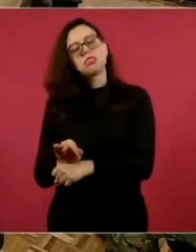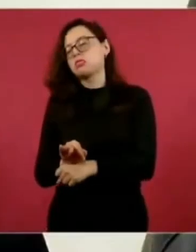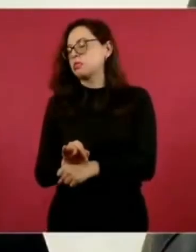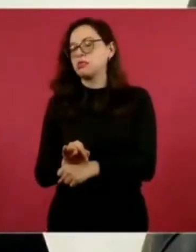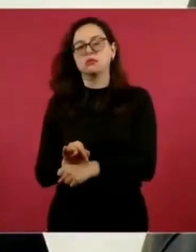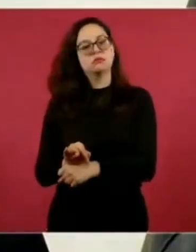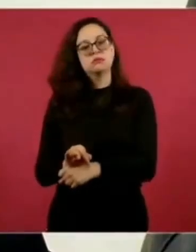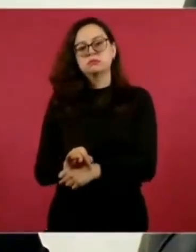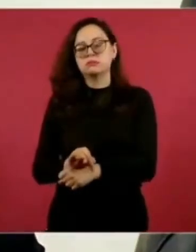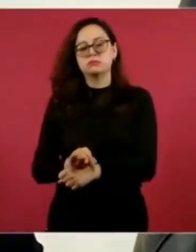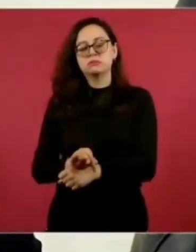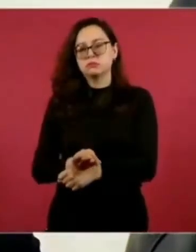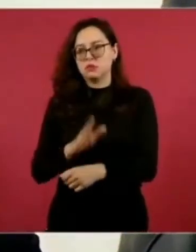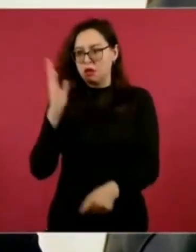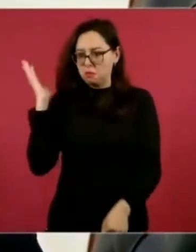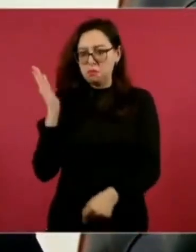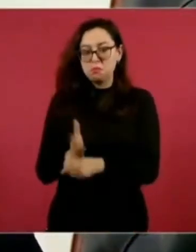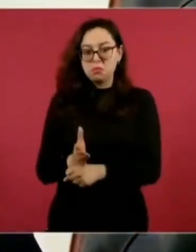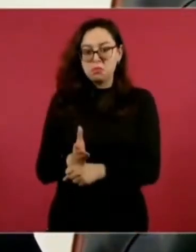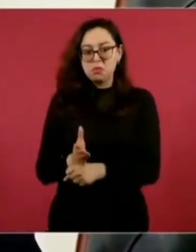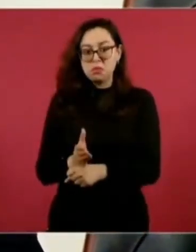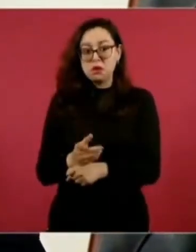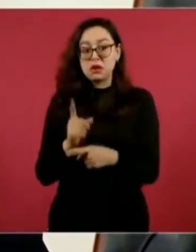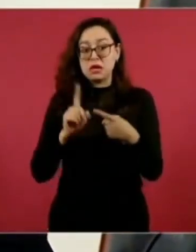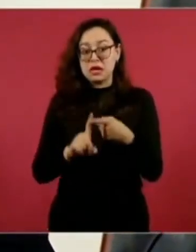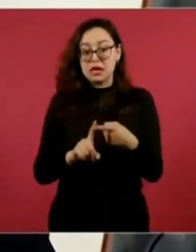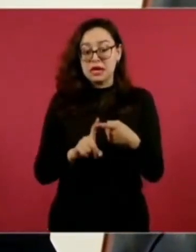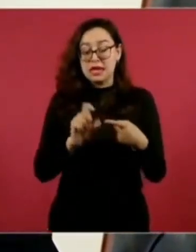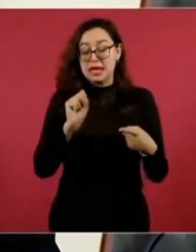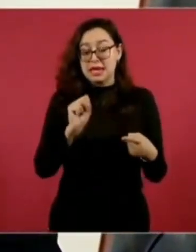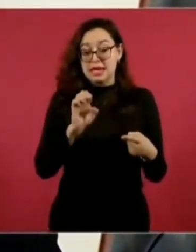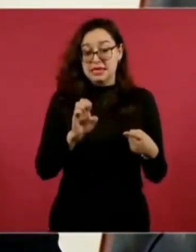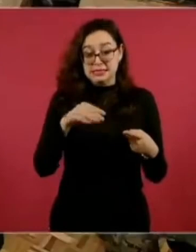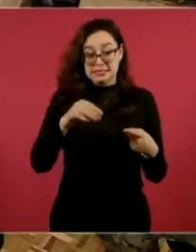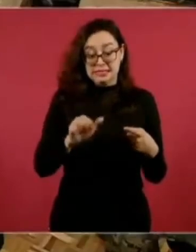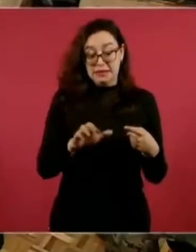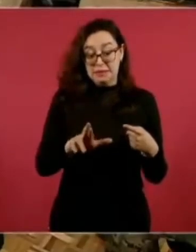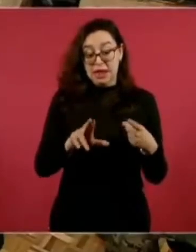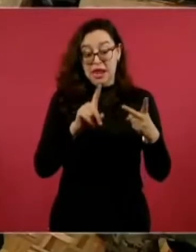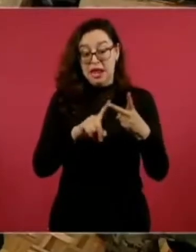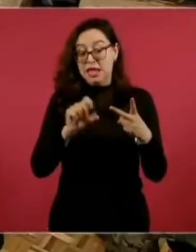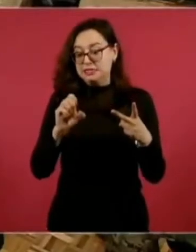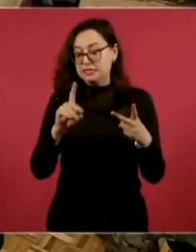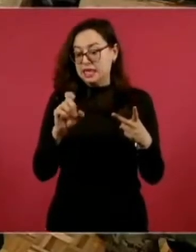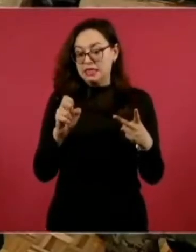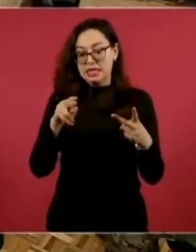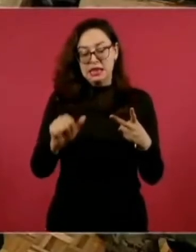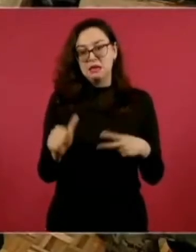sea. Esto lo hace Marina y lo hace la Defensa.